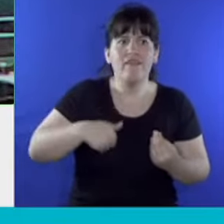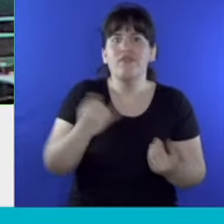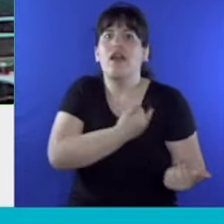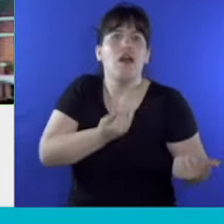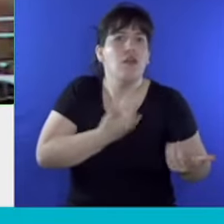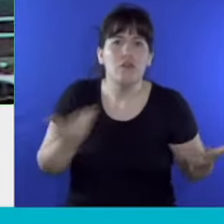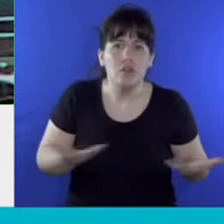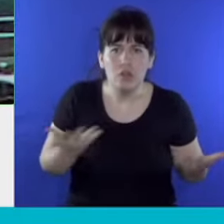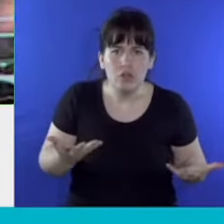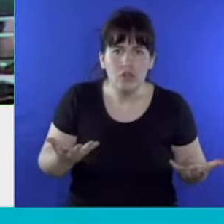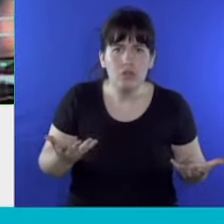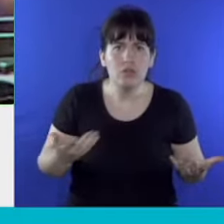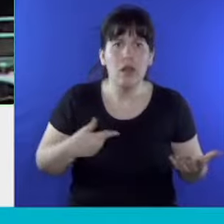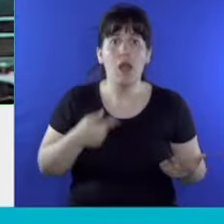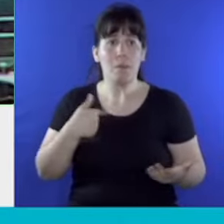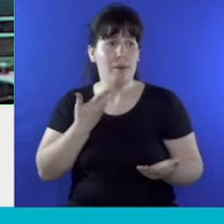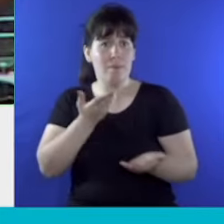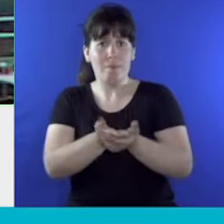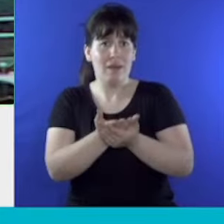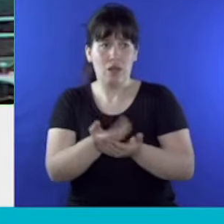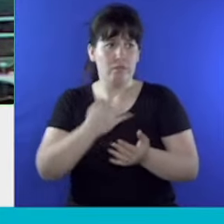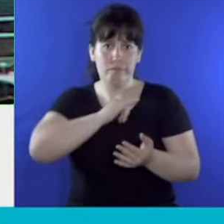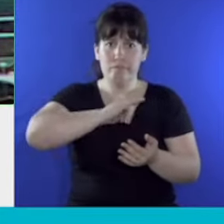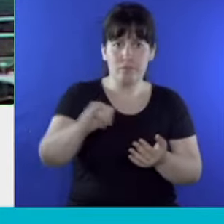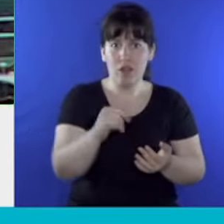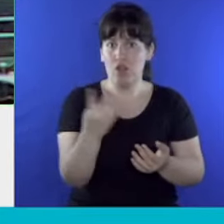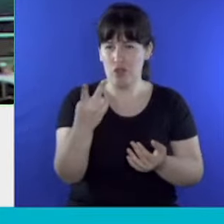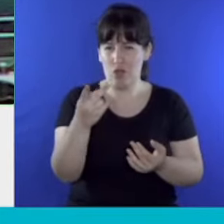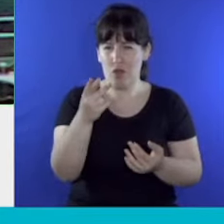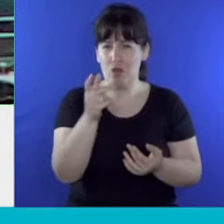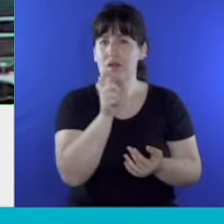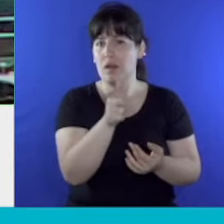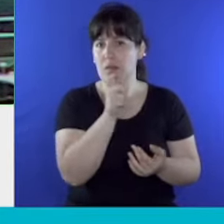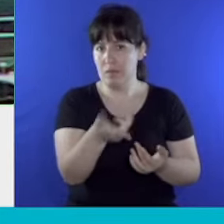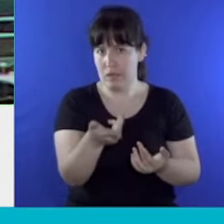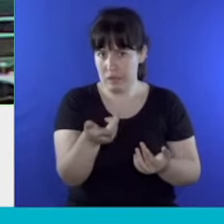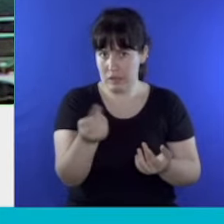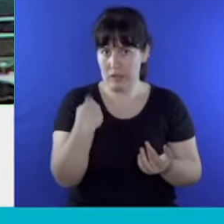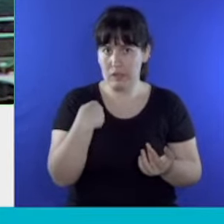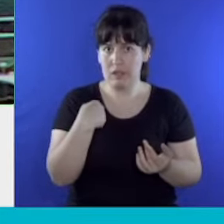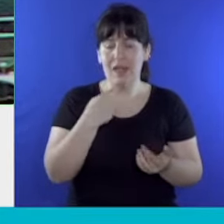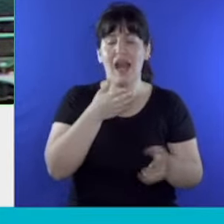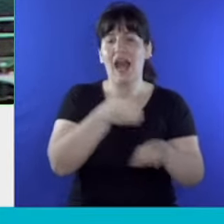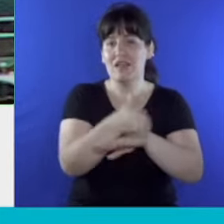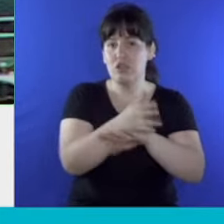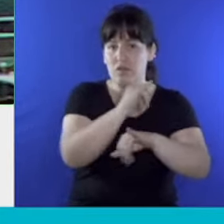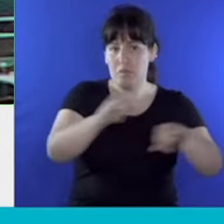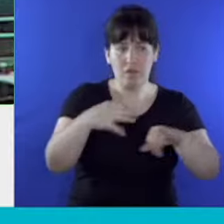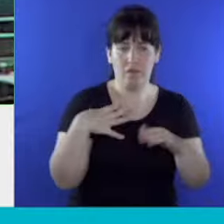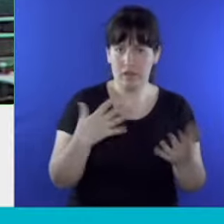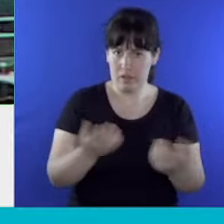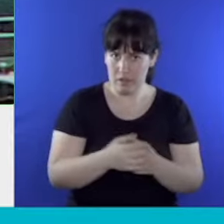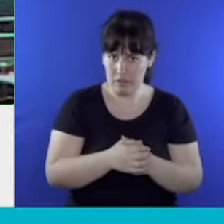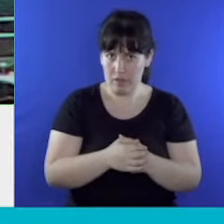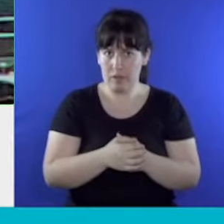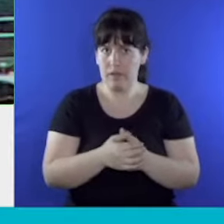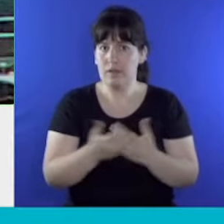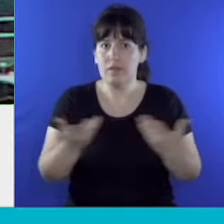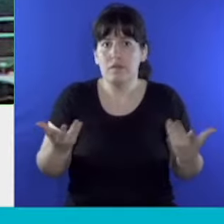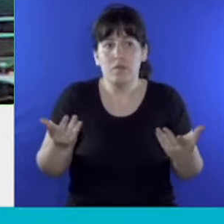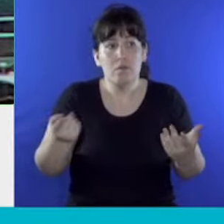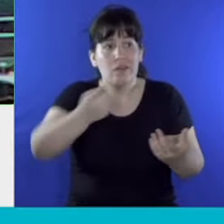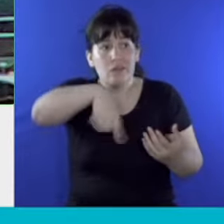En lo personal no me ha impedido hacer una denuncia penal, ya después de 2 respuestas sin que me responda la Agencia de Acceso a la Información. Con lo cual van a poder hacer lo